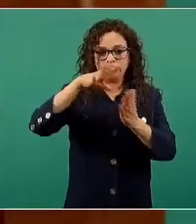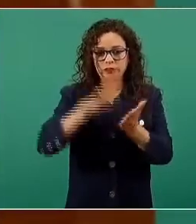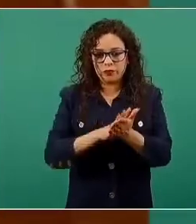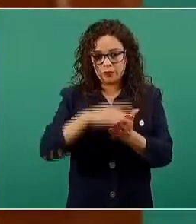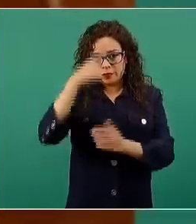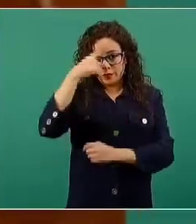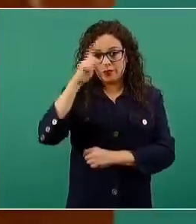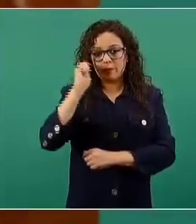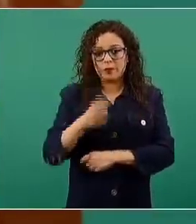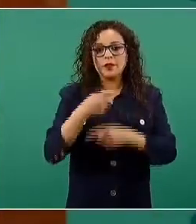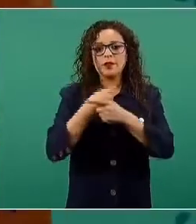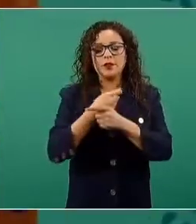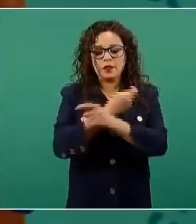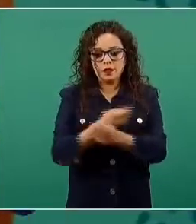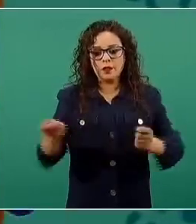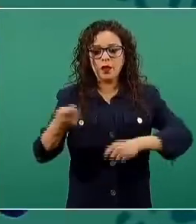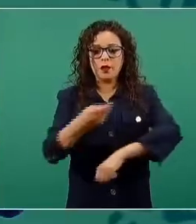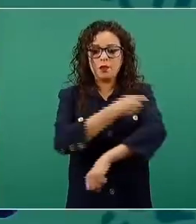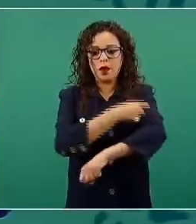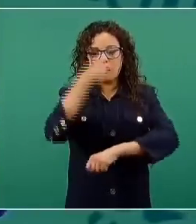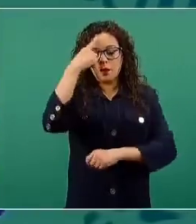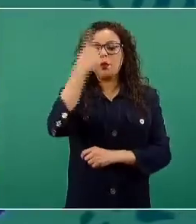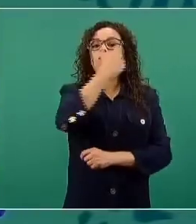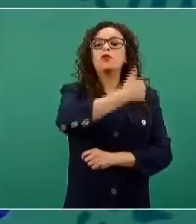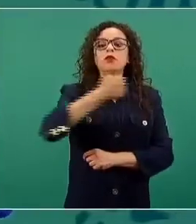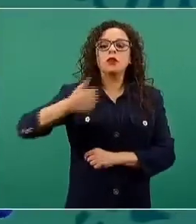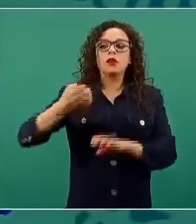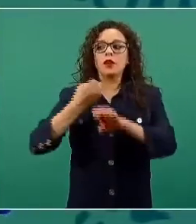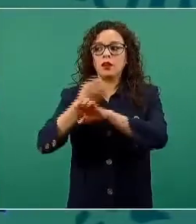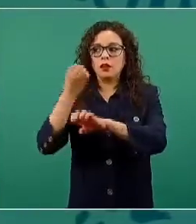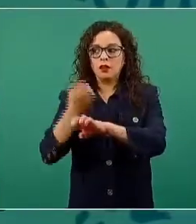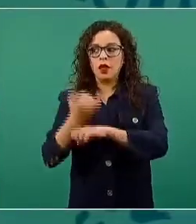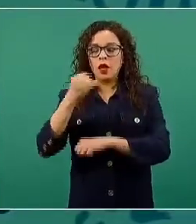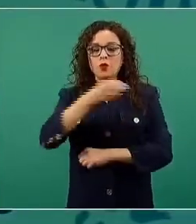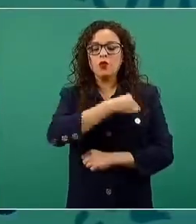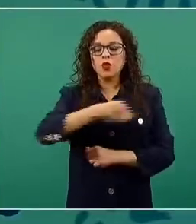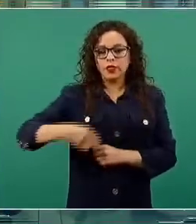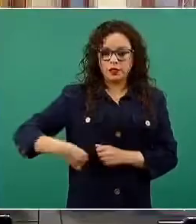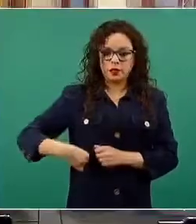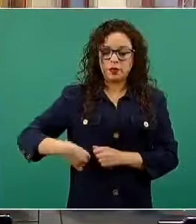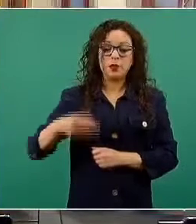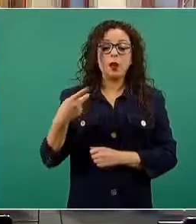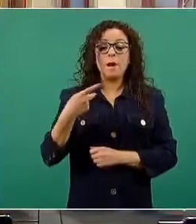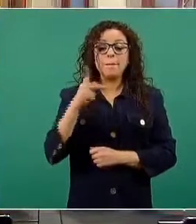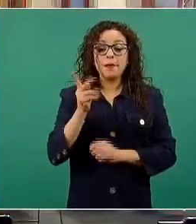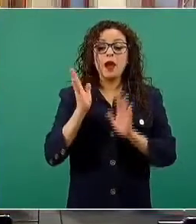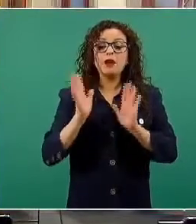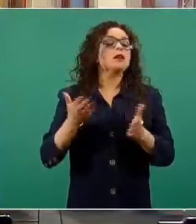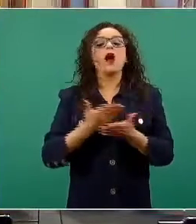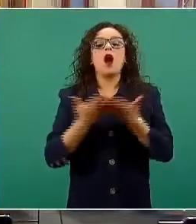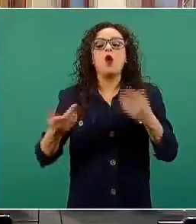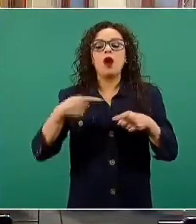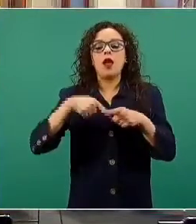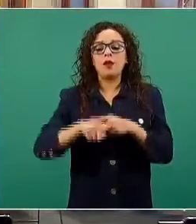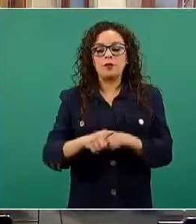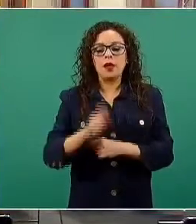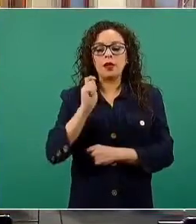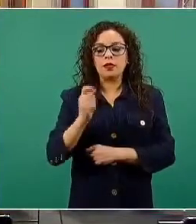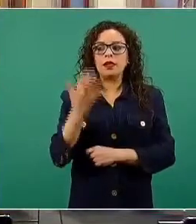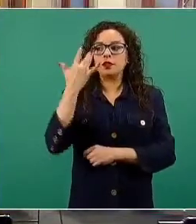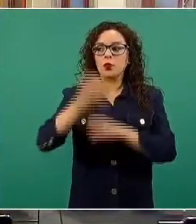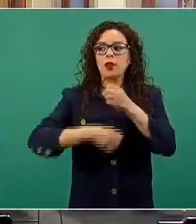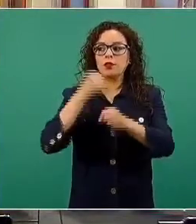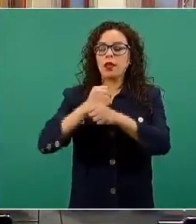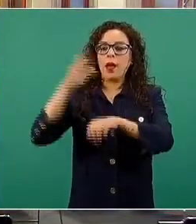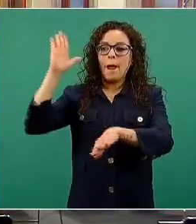vacuna a cada una de las entidades federativas y los municipios. Pero hoy ya empezamos con 50 y más. Quien